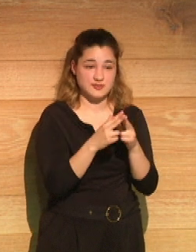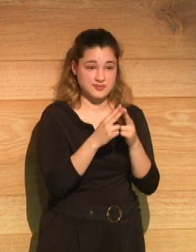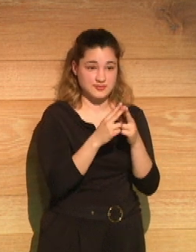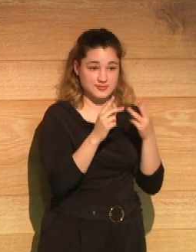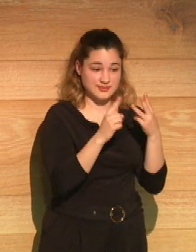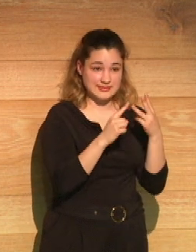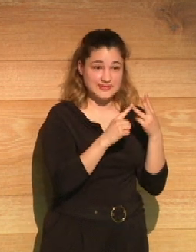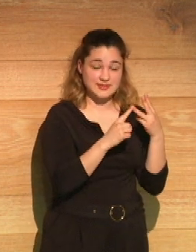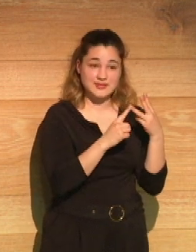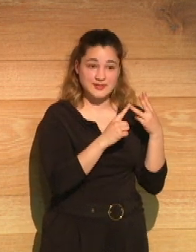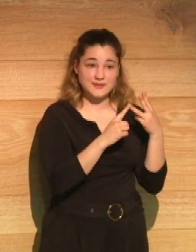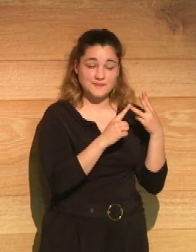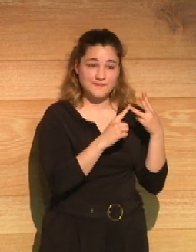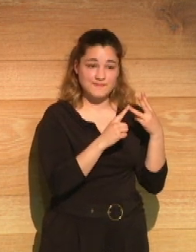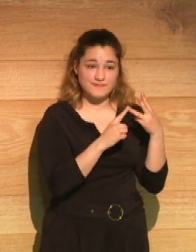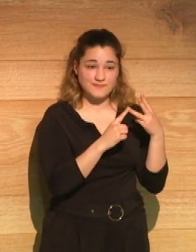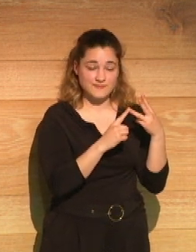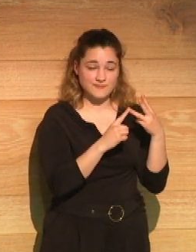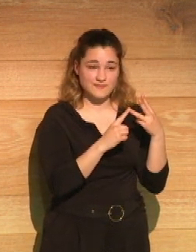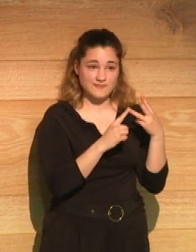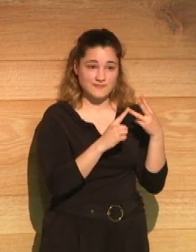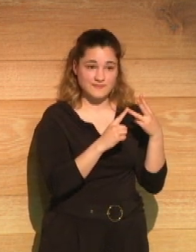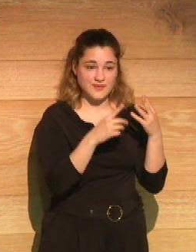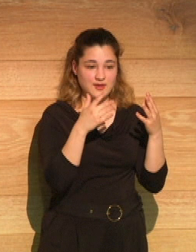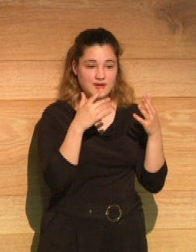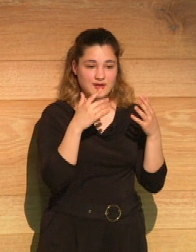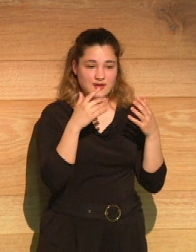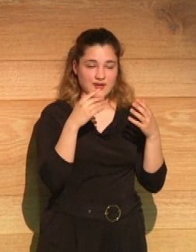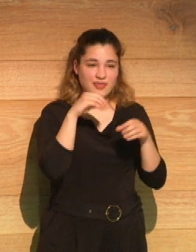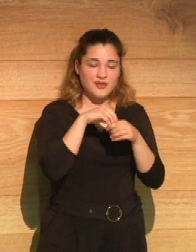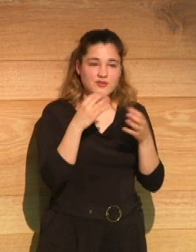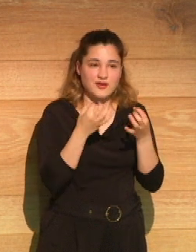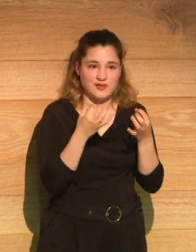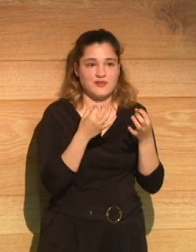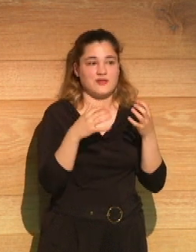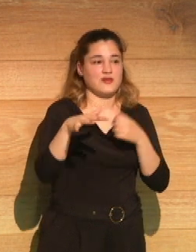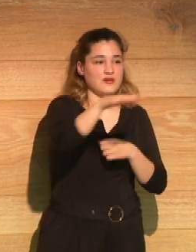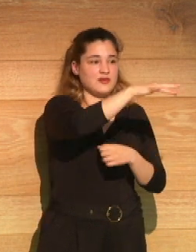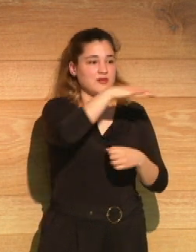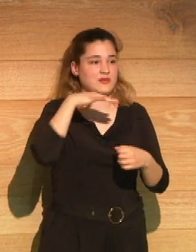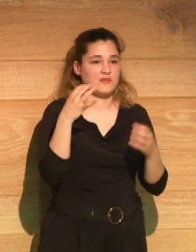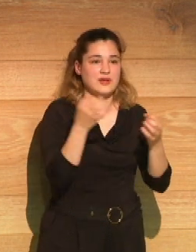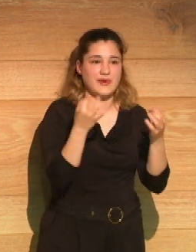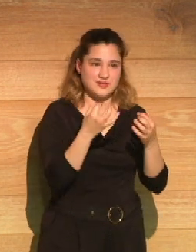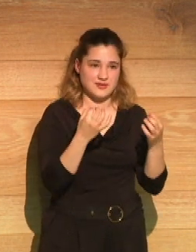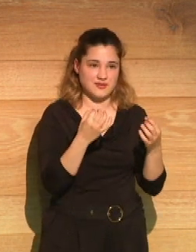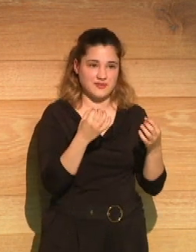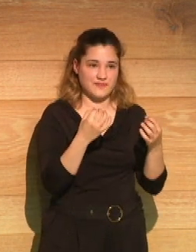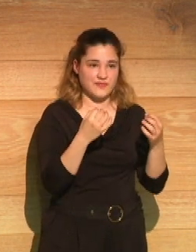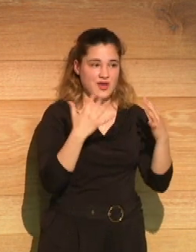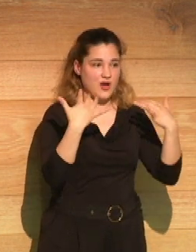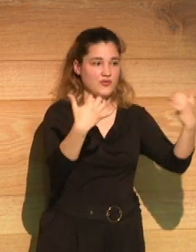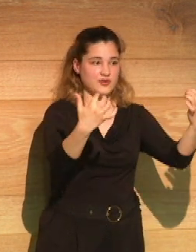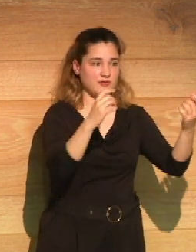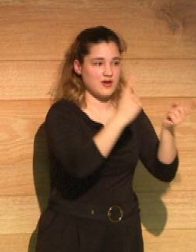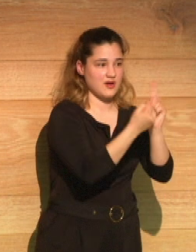sociales incluyen todo lo que está pasando a nuestro alrededor, cómo nuestras audiencias están cambiando,